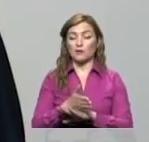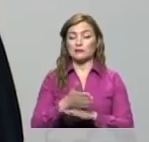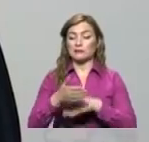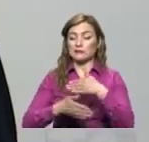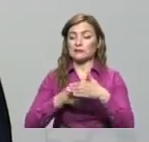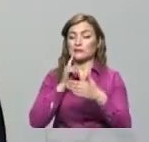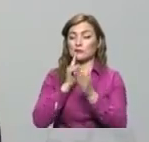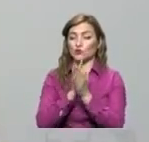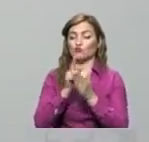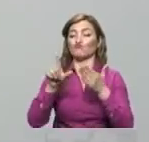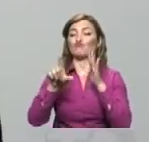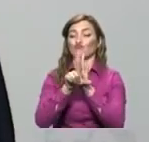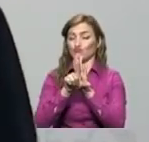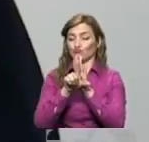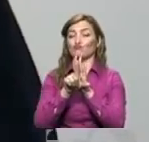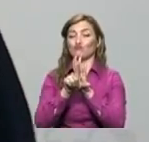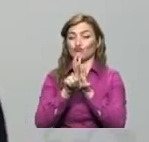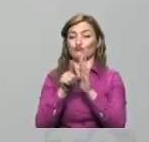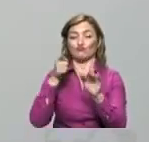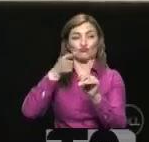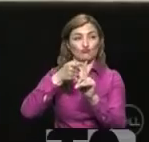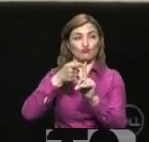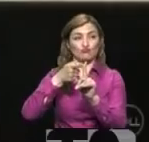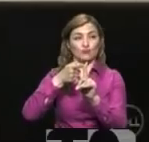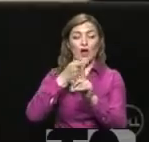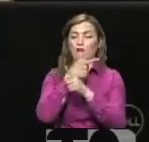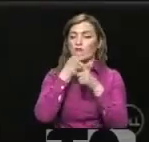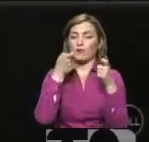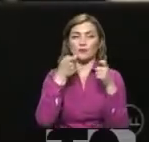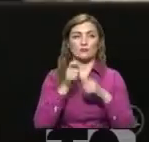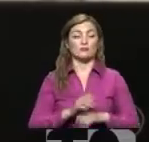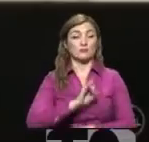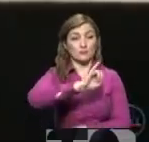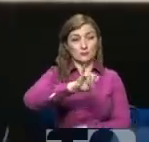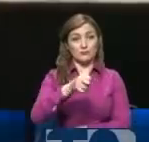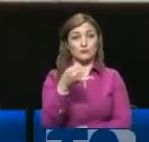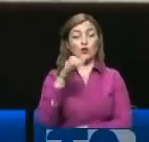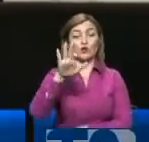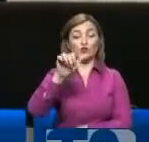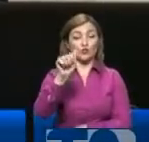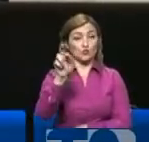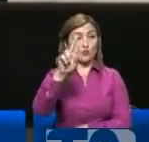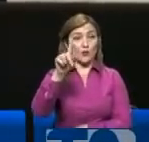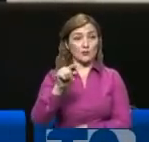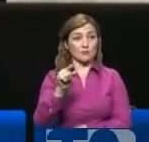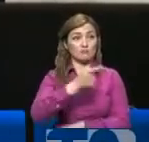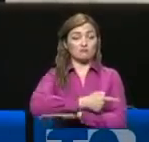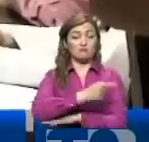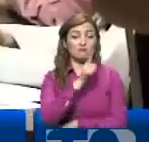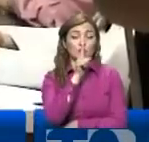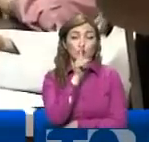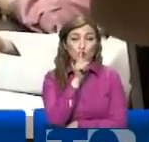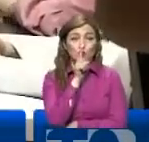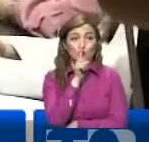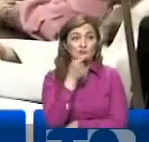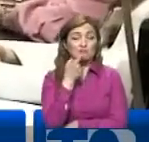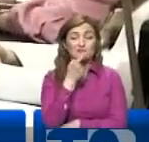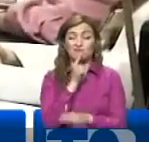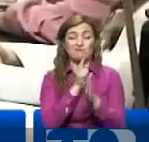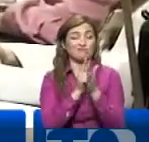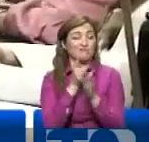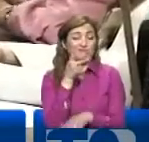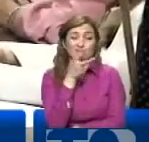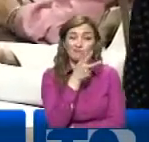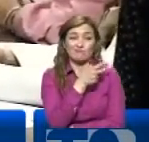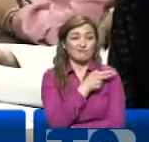legales? Acciones legales, directamente legales, porque aquí hay un perjurio. Mientras que este jueves, Tuárez, tras días de silencio, deslegitimó la denuncia